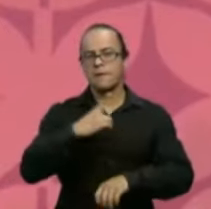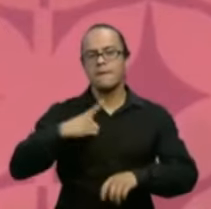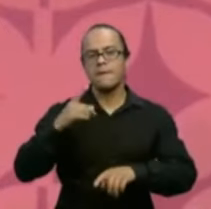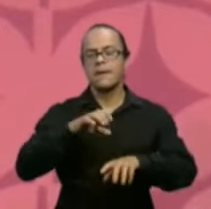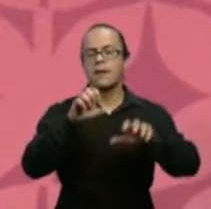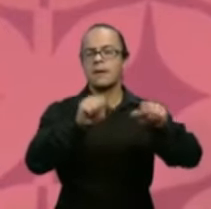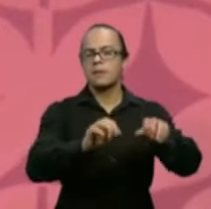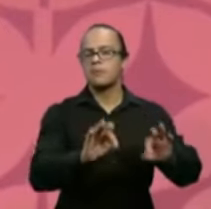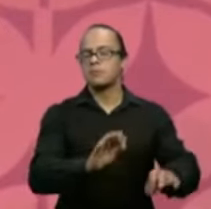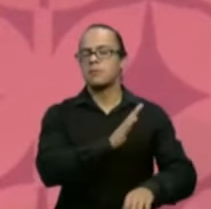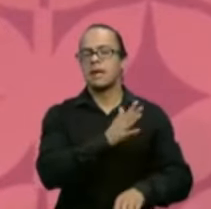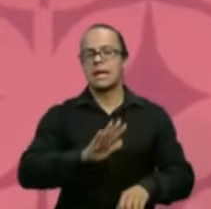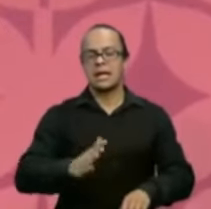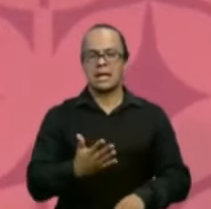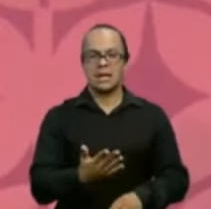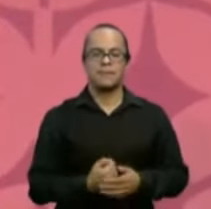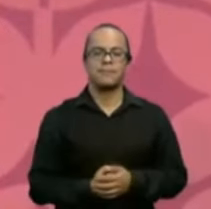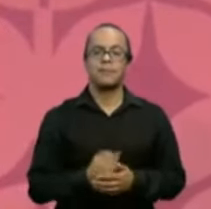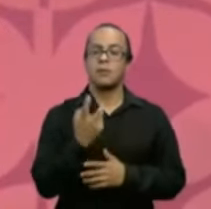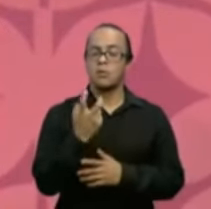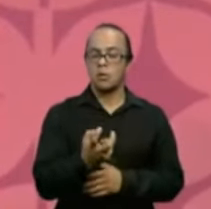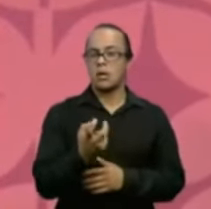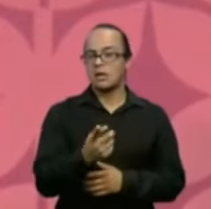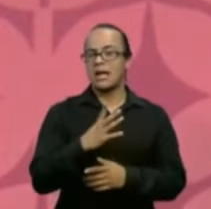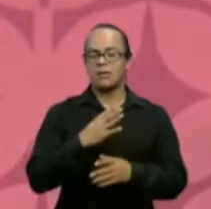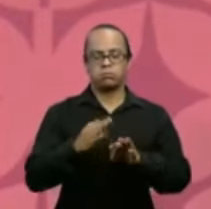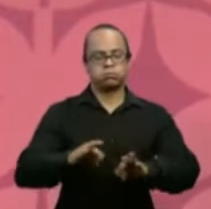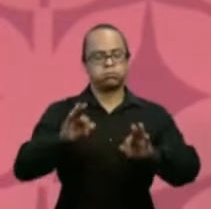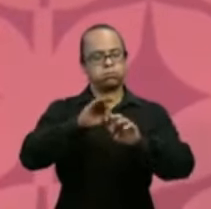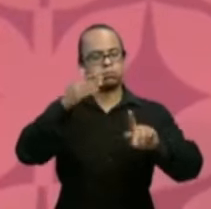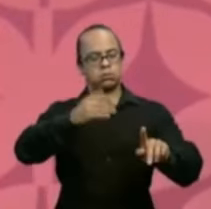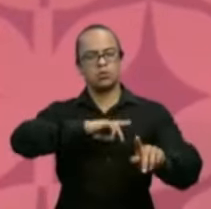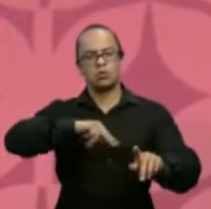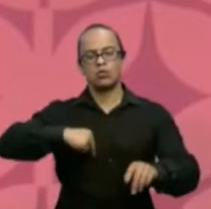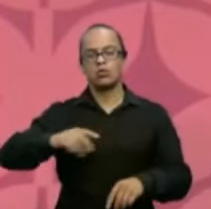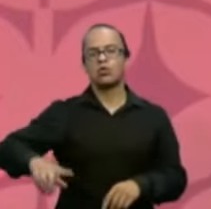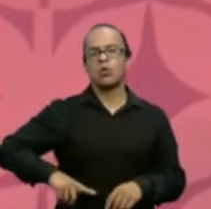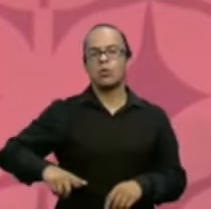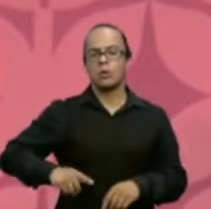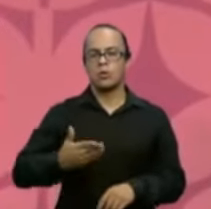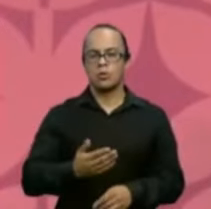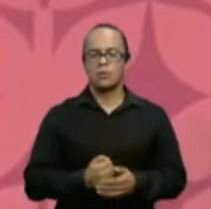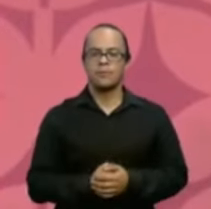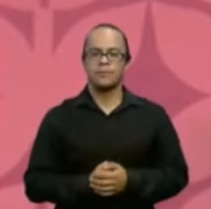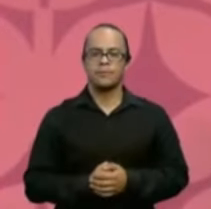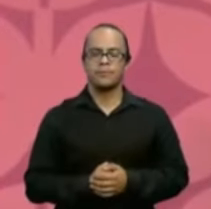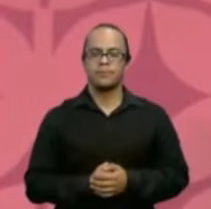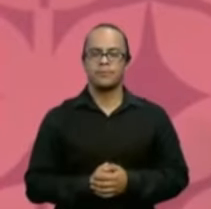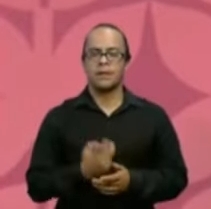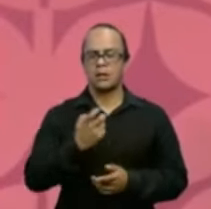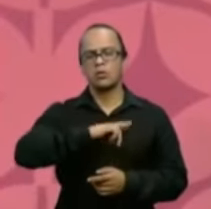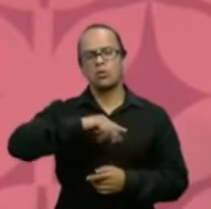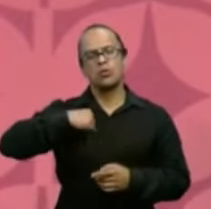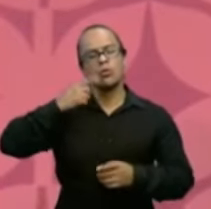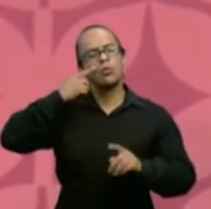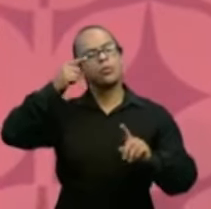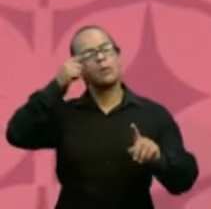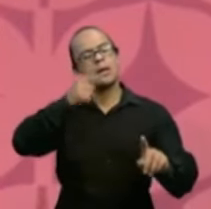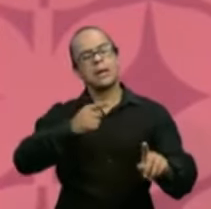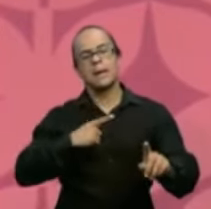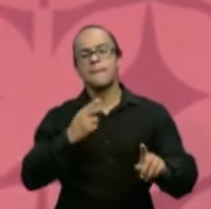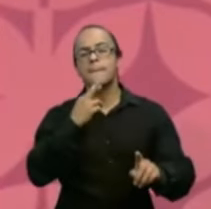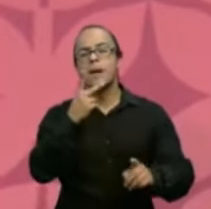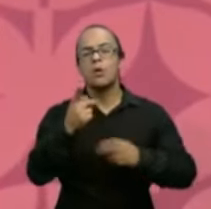acceso integral, por lo que será un eje central en nuestro gobierno. Tendremos y aspiraremos a tener